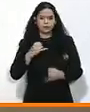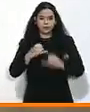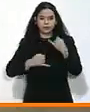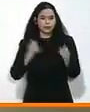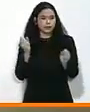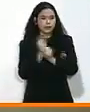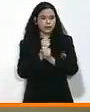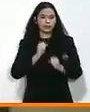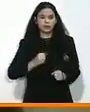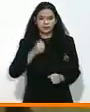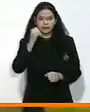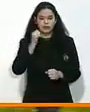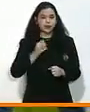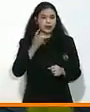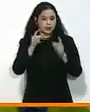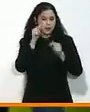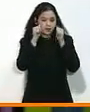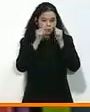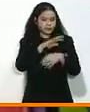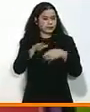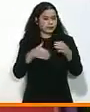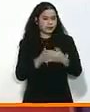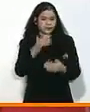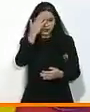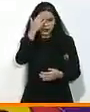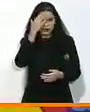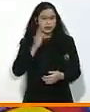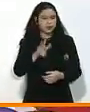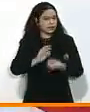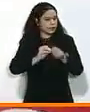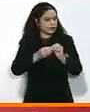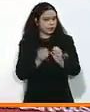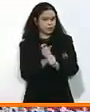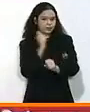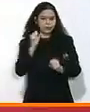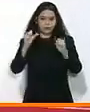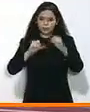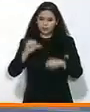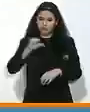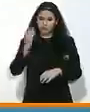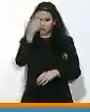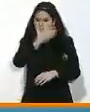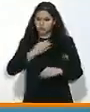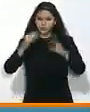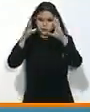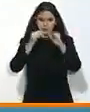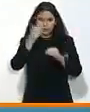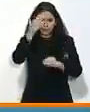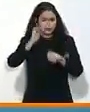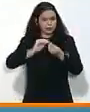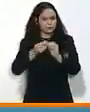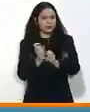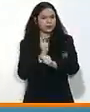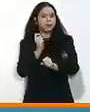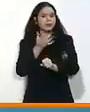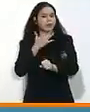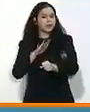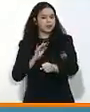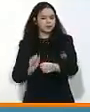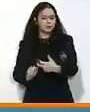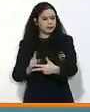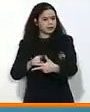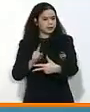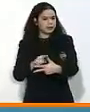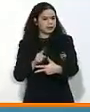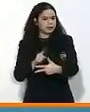y ganando con Pega 3, así que atentos porque se vienen los tres números favorecidos para esta bella noche. Primer número ganador, suerte,